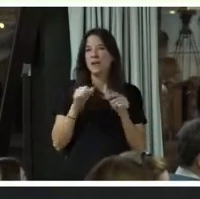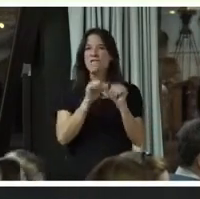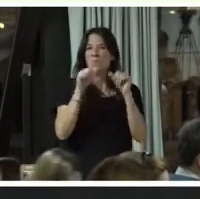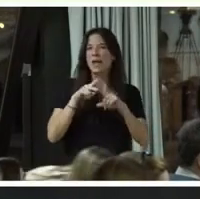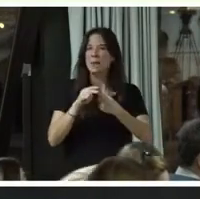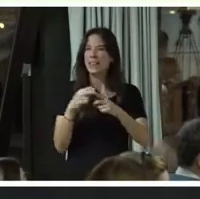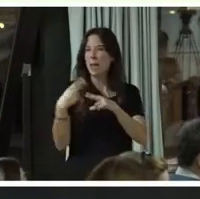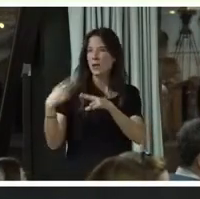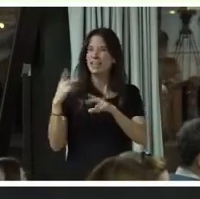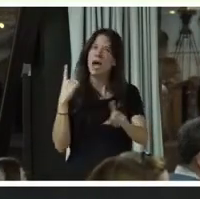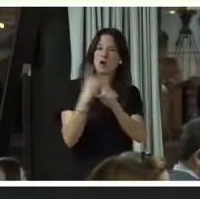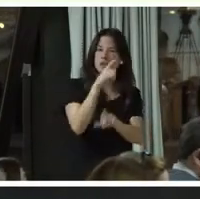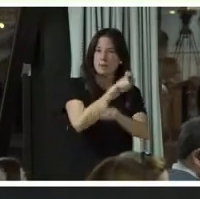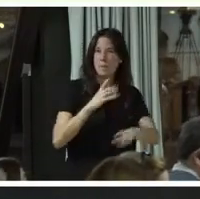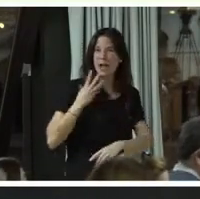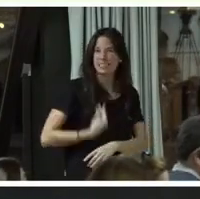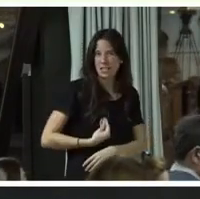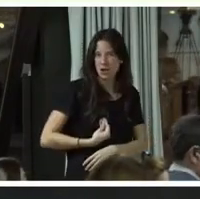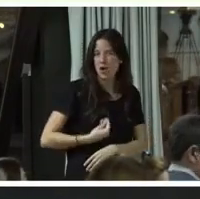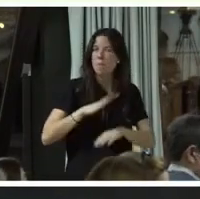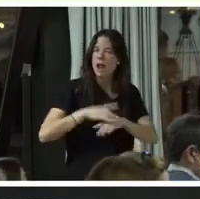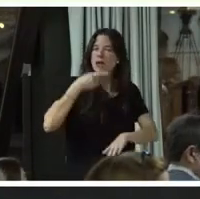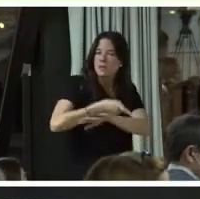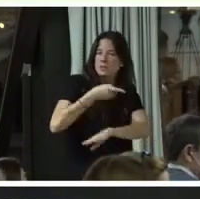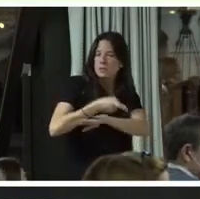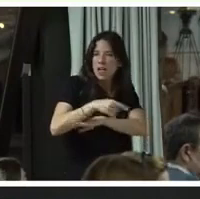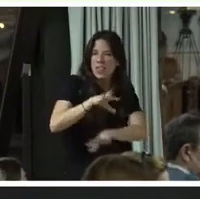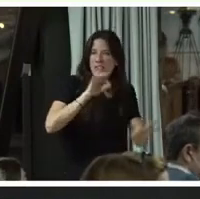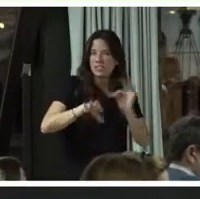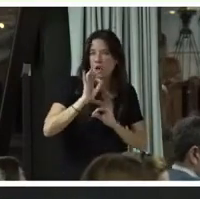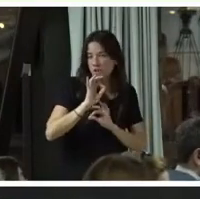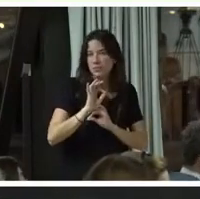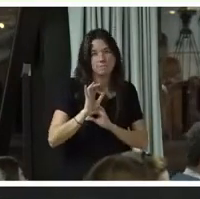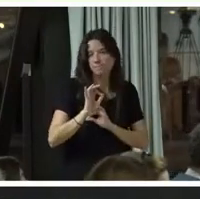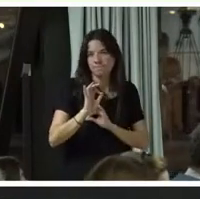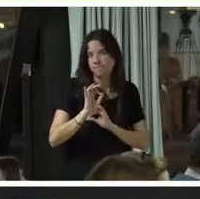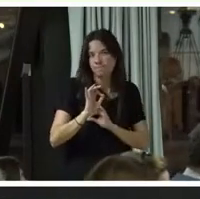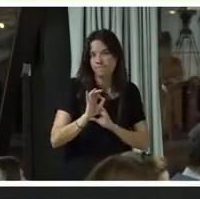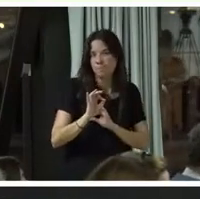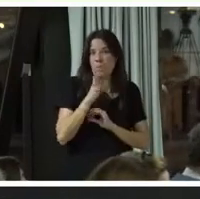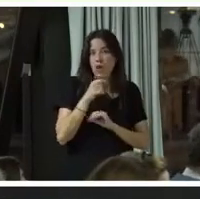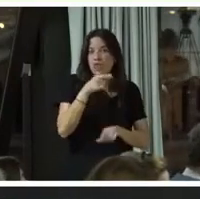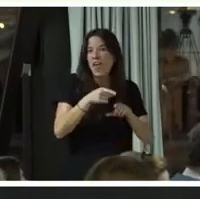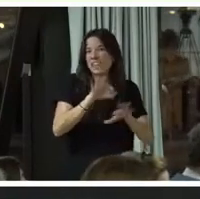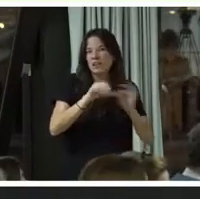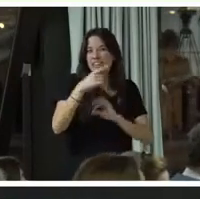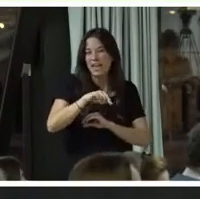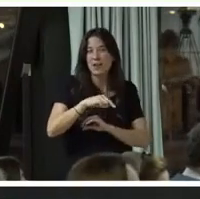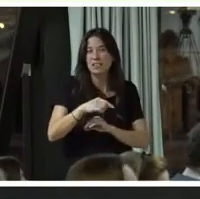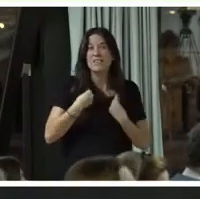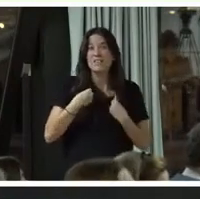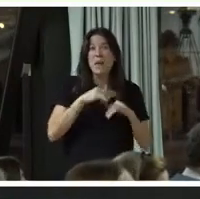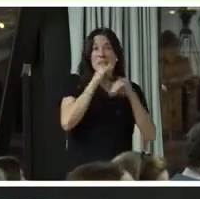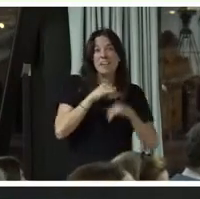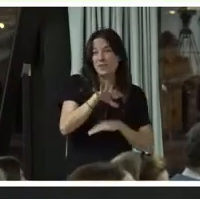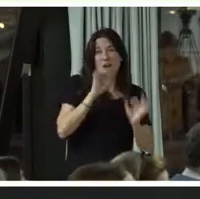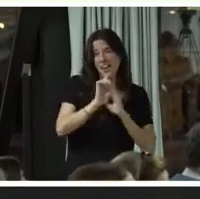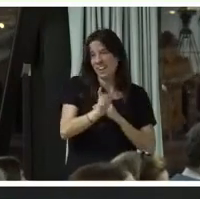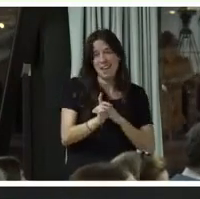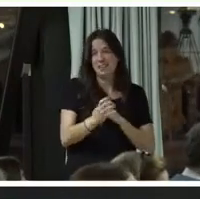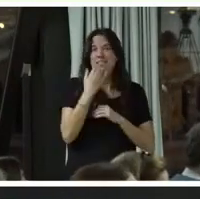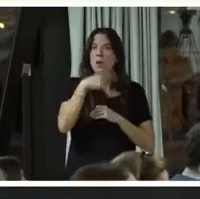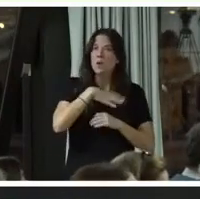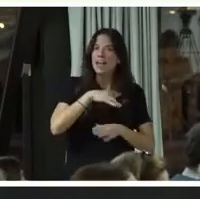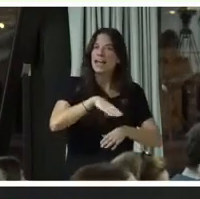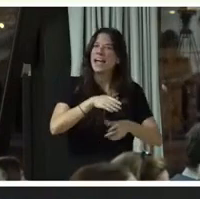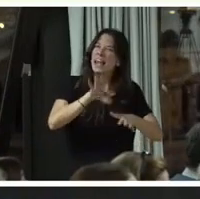arma política contra el pueblo palestino para obligar a tomar decisiones que que no tomarían en caso de poder vivir en paz y elegir democráticamente su